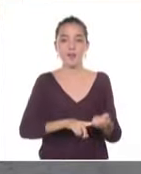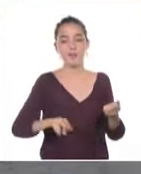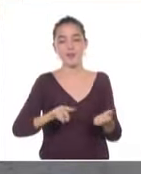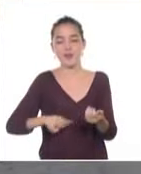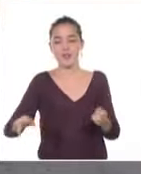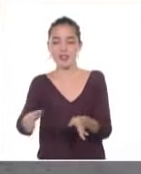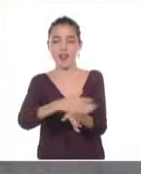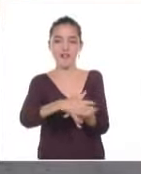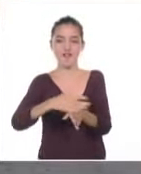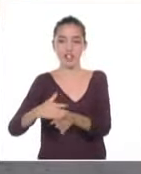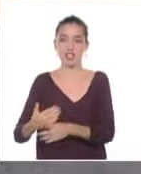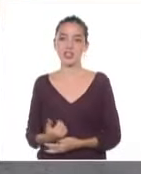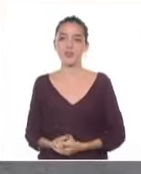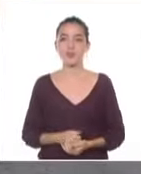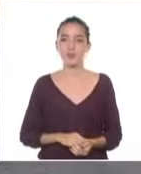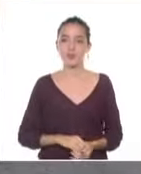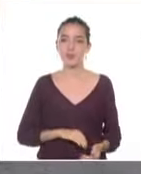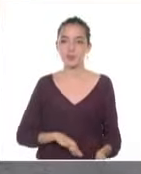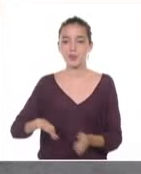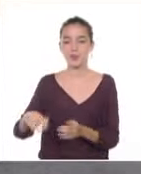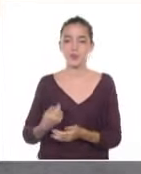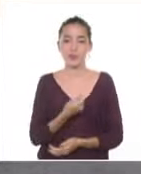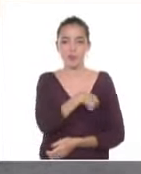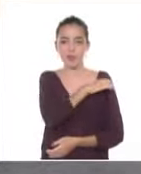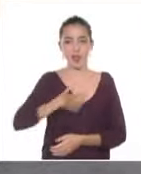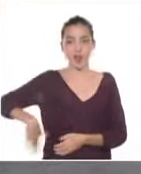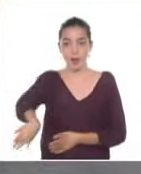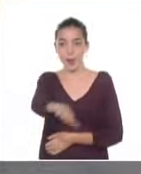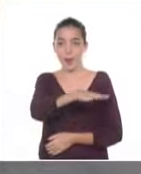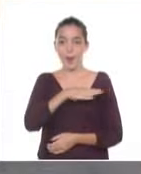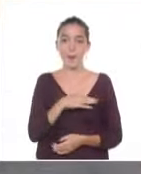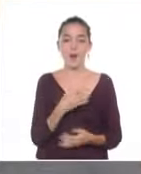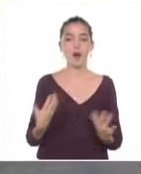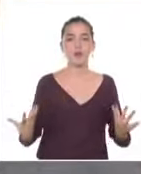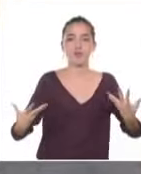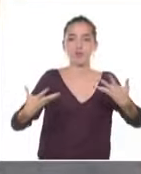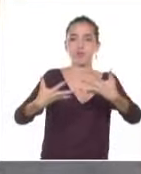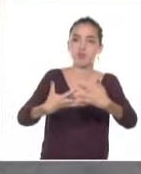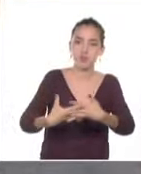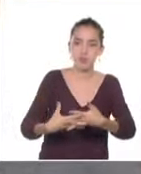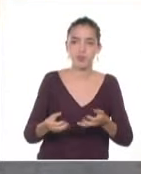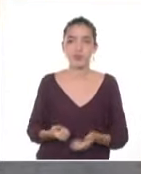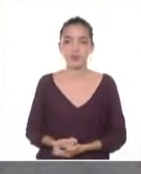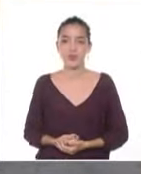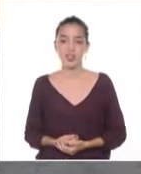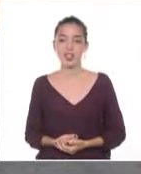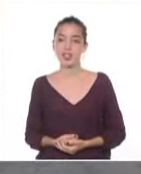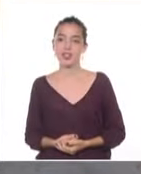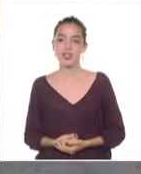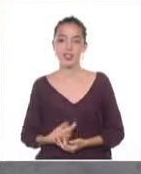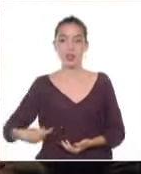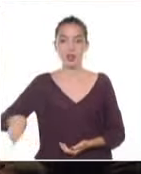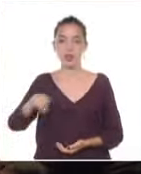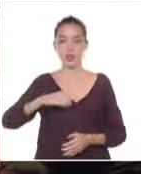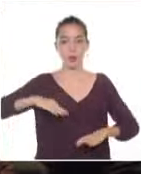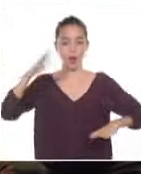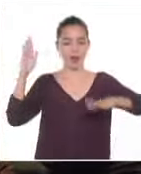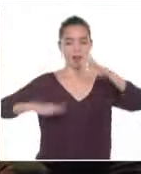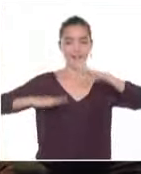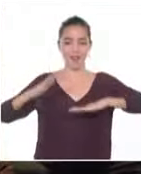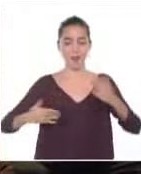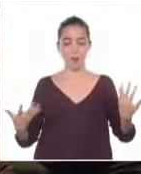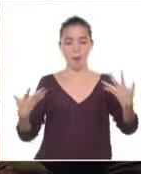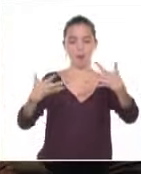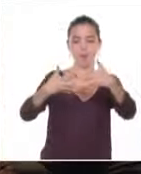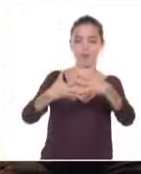se ha unido y entonces esto es la felicidad colectiva que une a todos. ¿Por qué? Porque la rumba nos une.